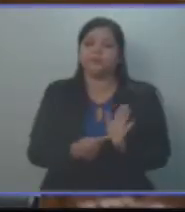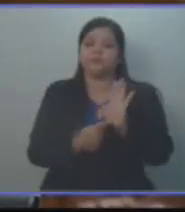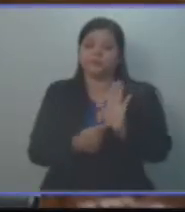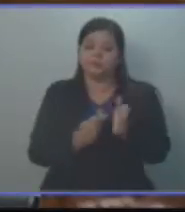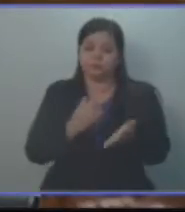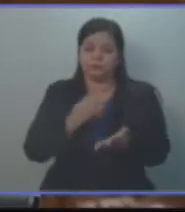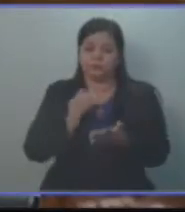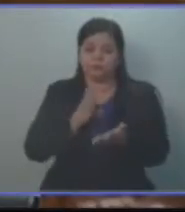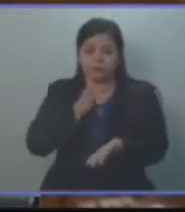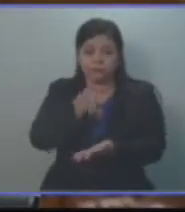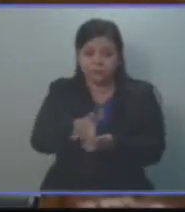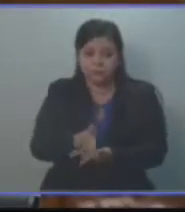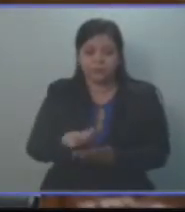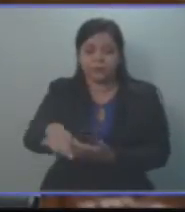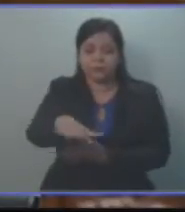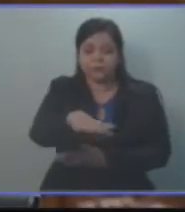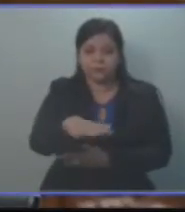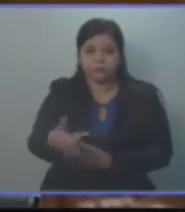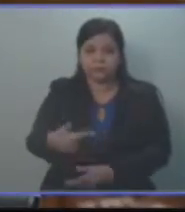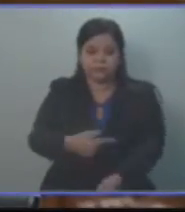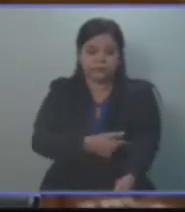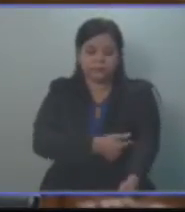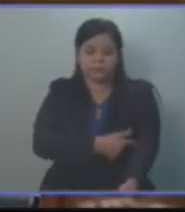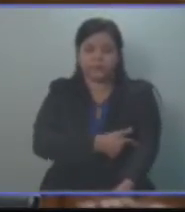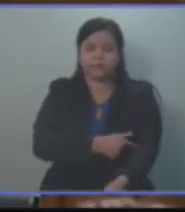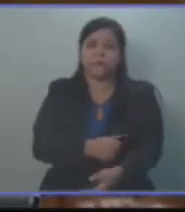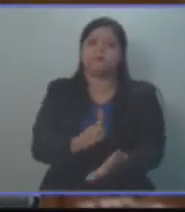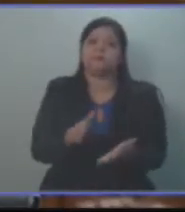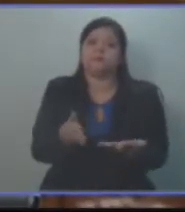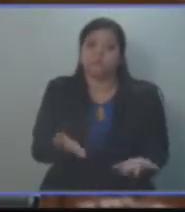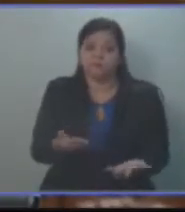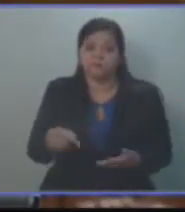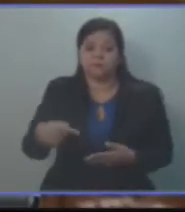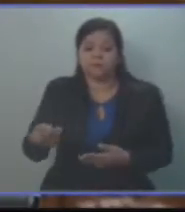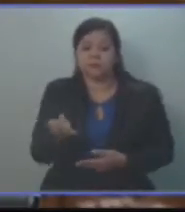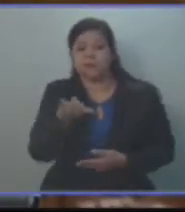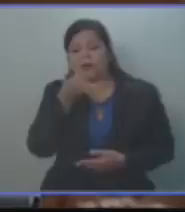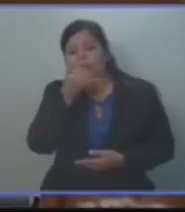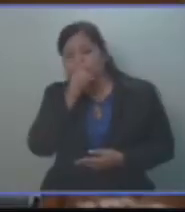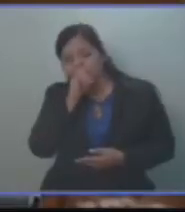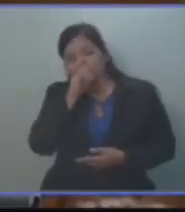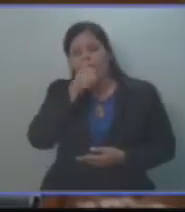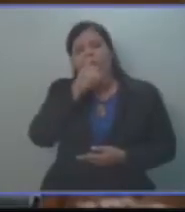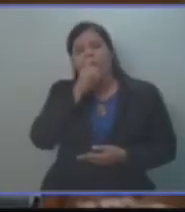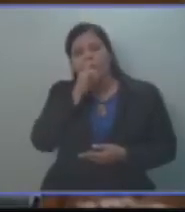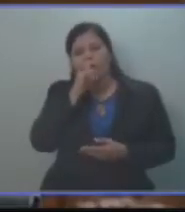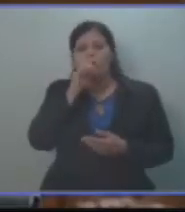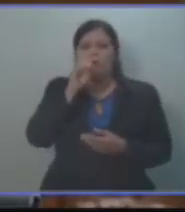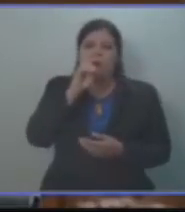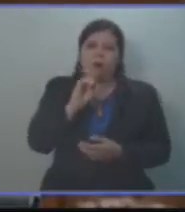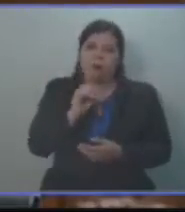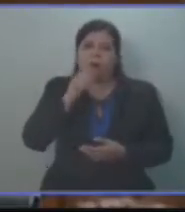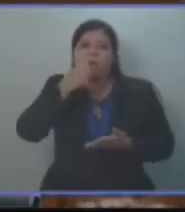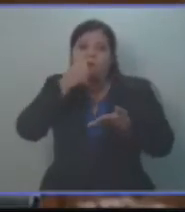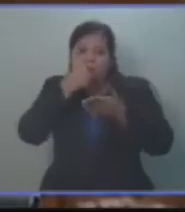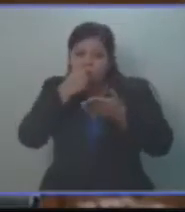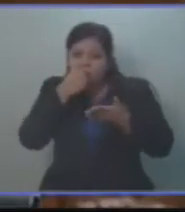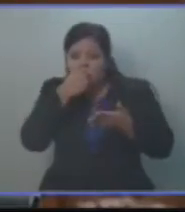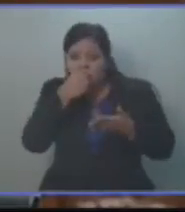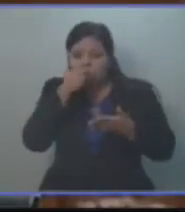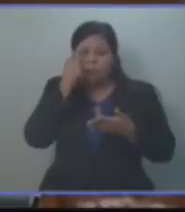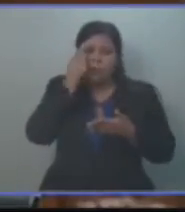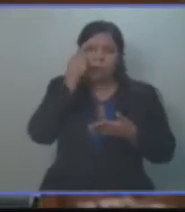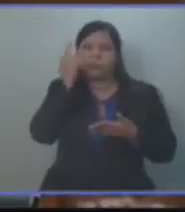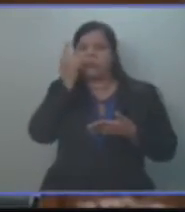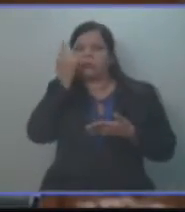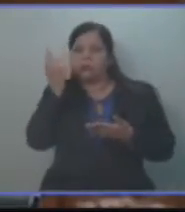o mantenerse en las instalaciones de los hospitales escuela bajo los efectos de bebidas alcohólicas o sustancias con efectos nocivos